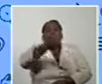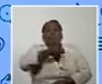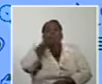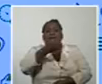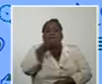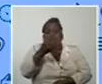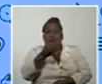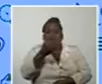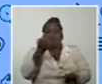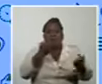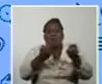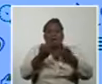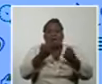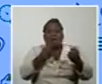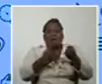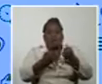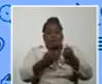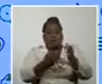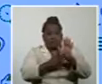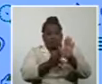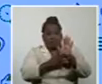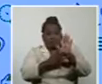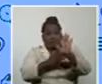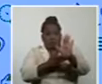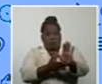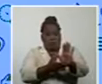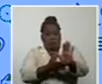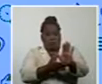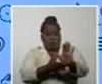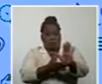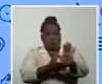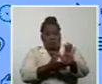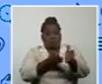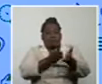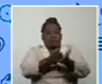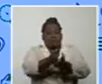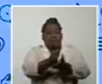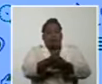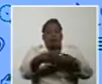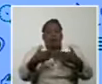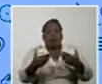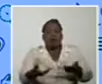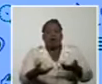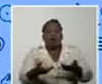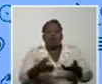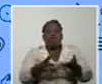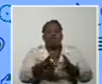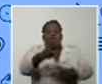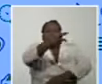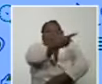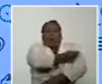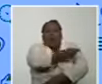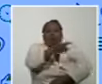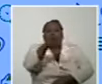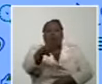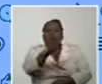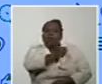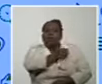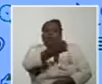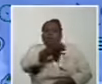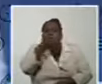algo ha demostrado la sostenibilidad a pesar de la COVID-19 ha sido nuestro sistema de vacunación. ¿Quisiera usted ampliar al